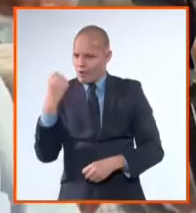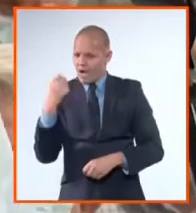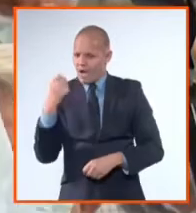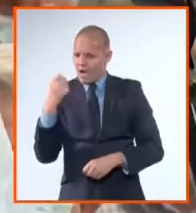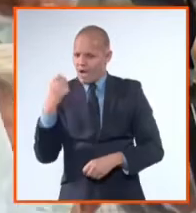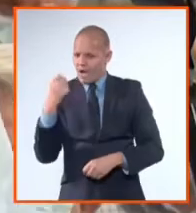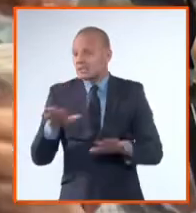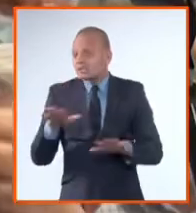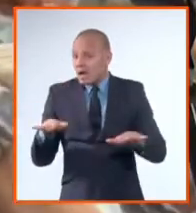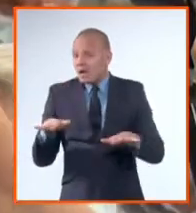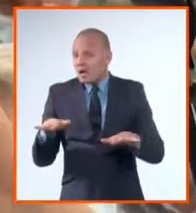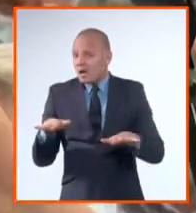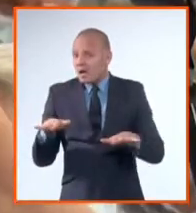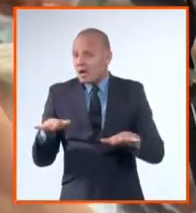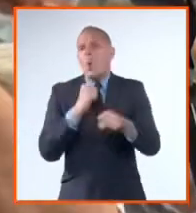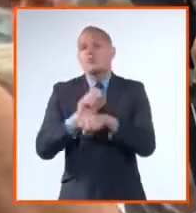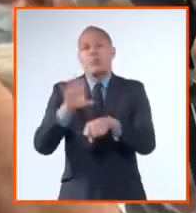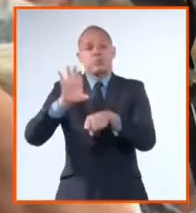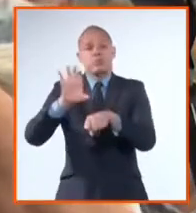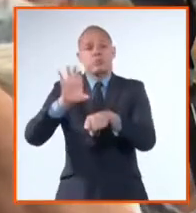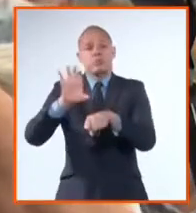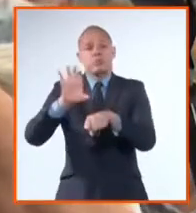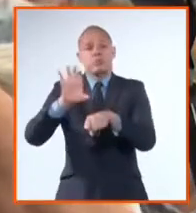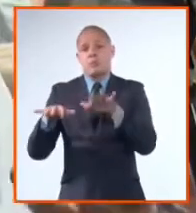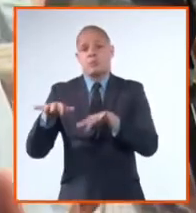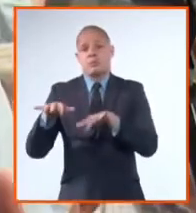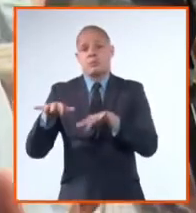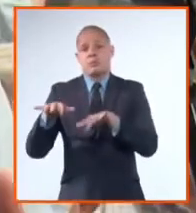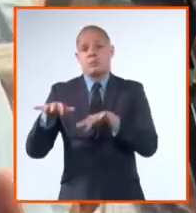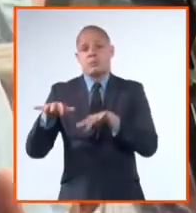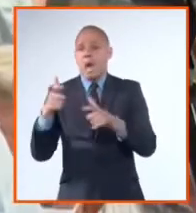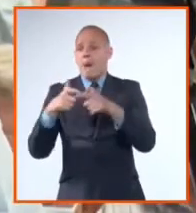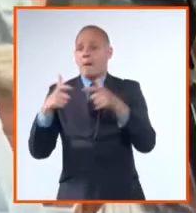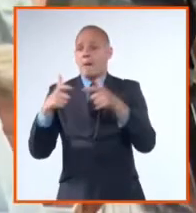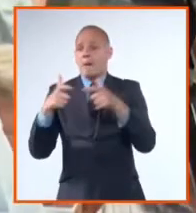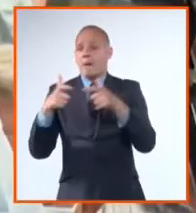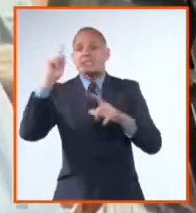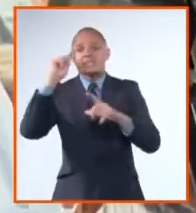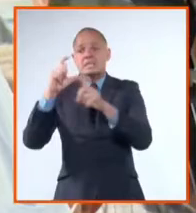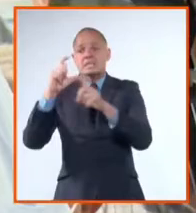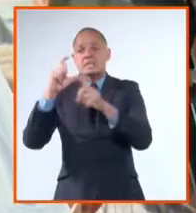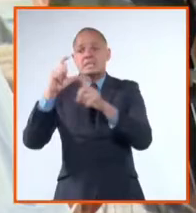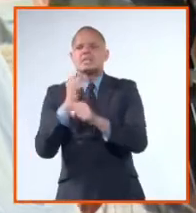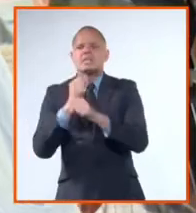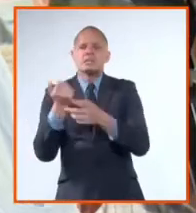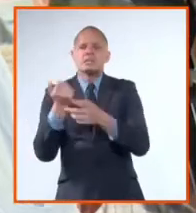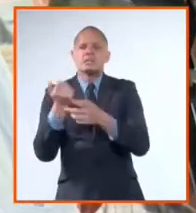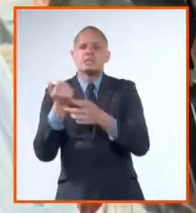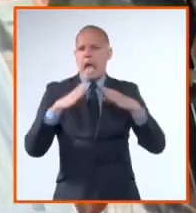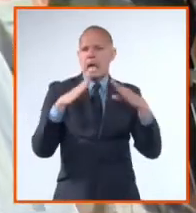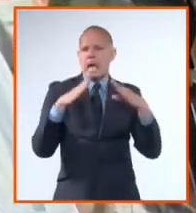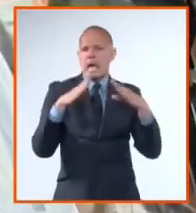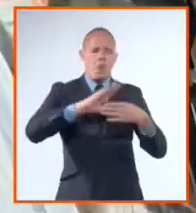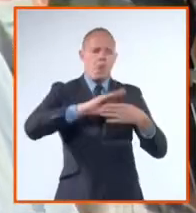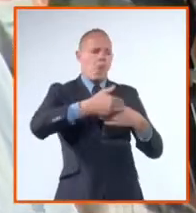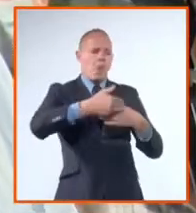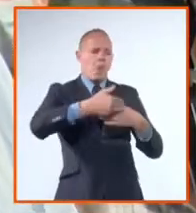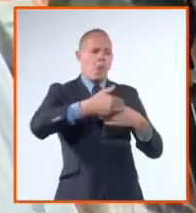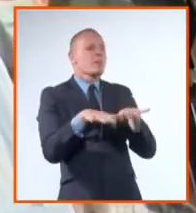los académicos de interactuar desde el uso de la